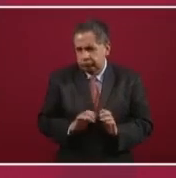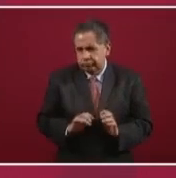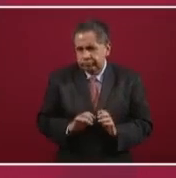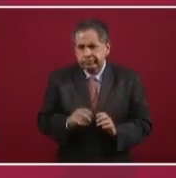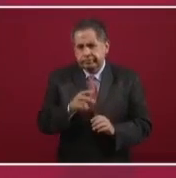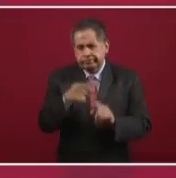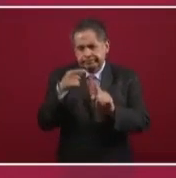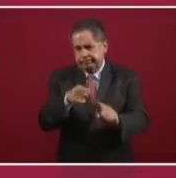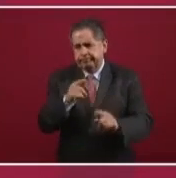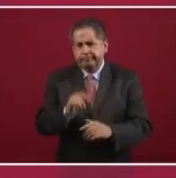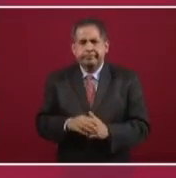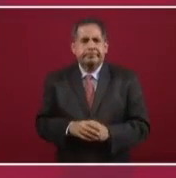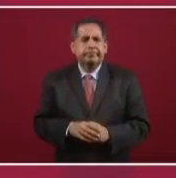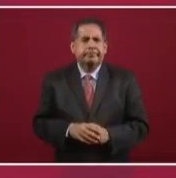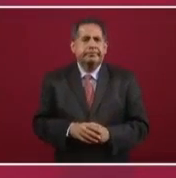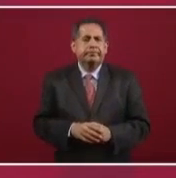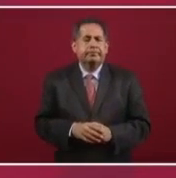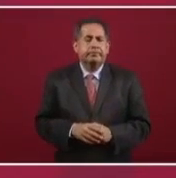propósito.